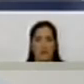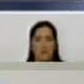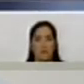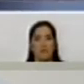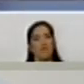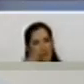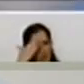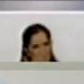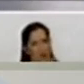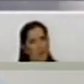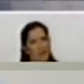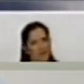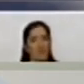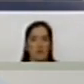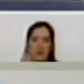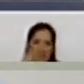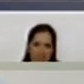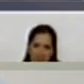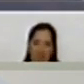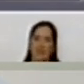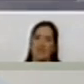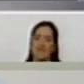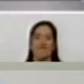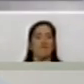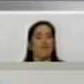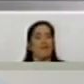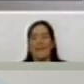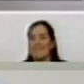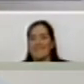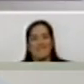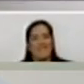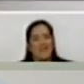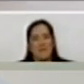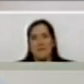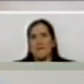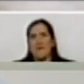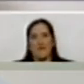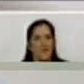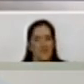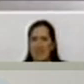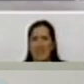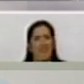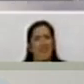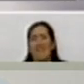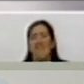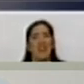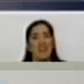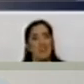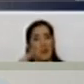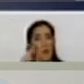Hola Presidenta, buenas tardes. Estamos acá realmente muy emocionados, muy felices. Tenemos acá atrás el